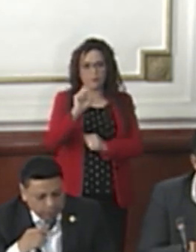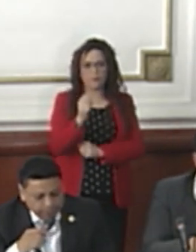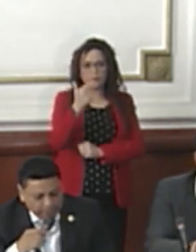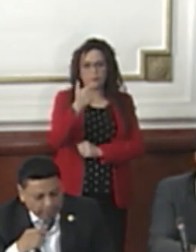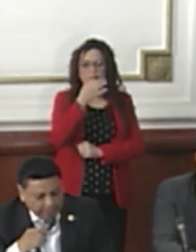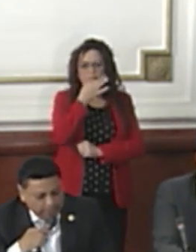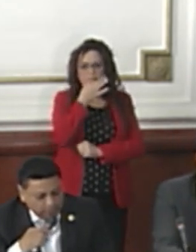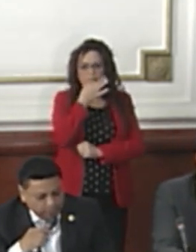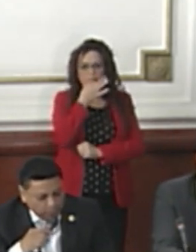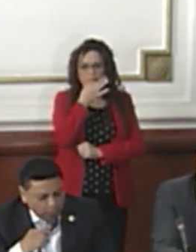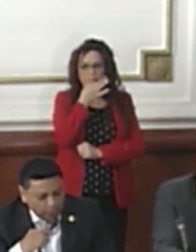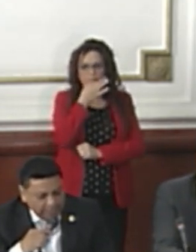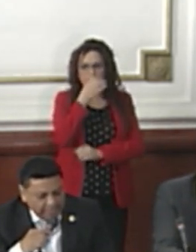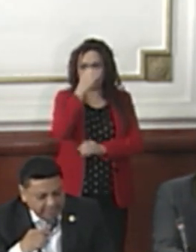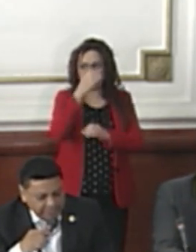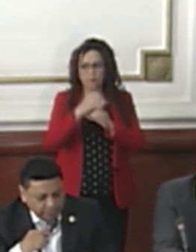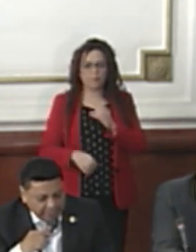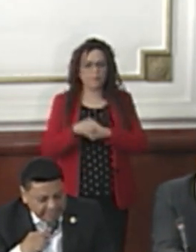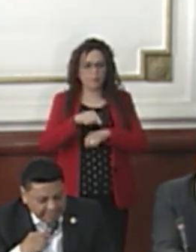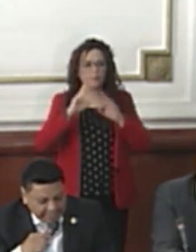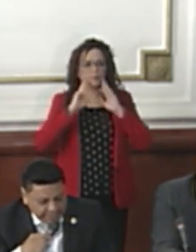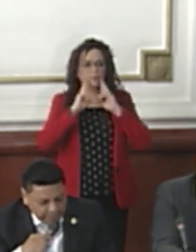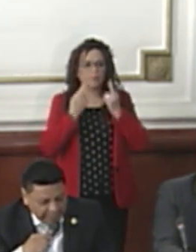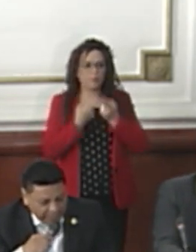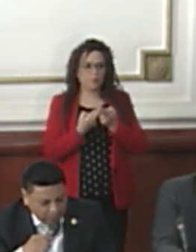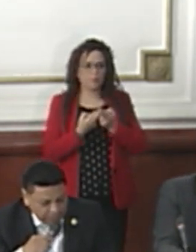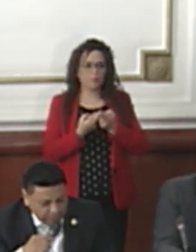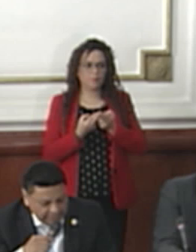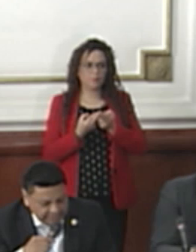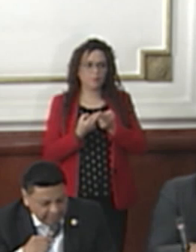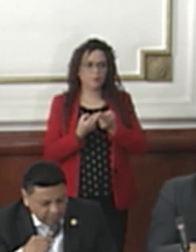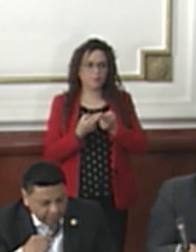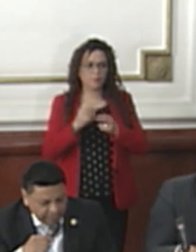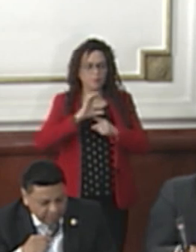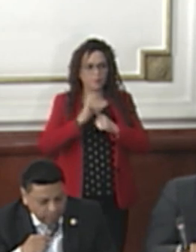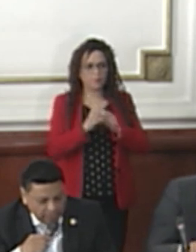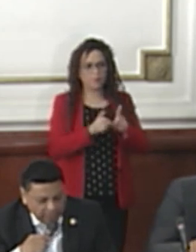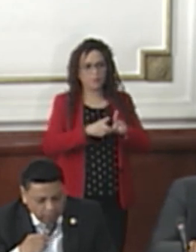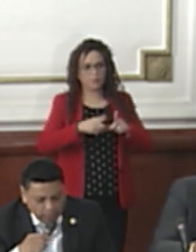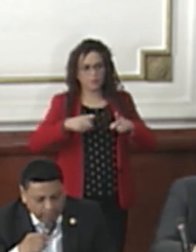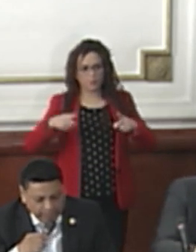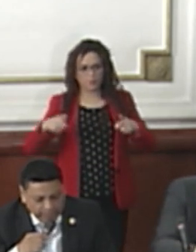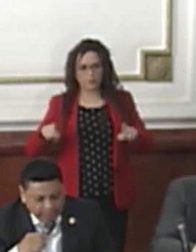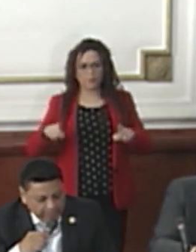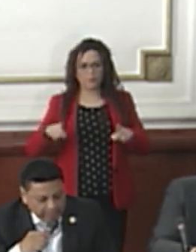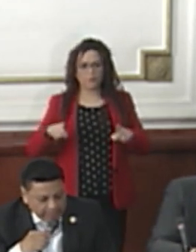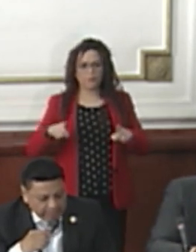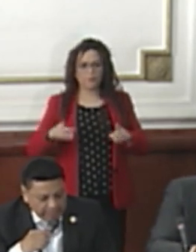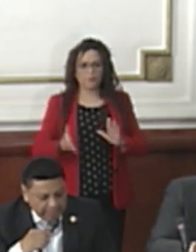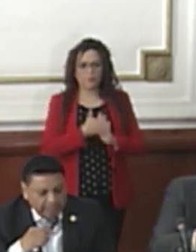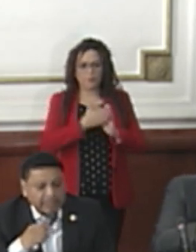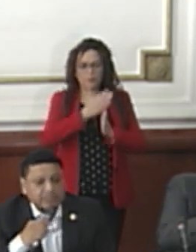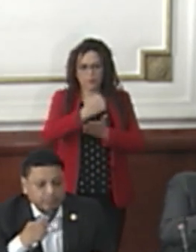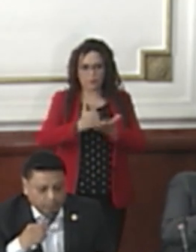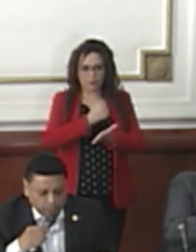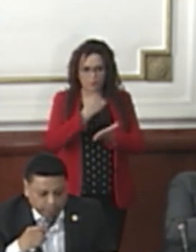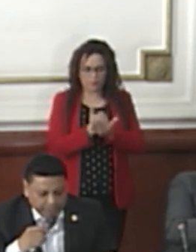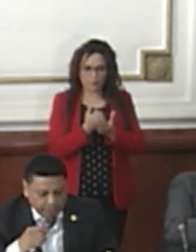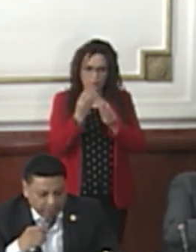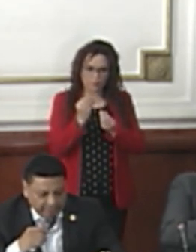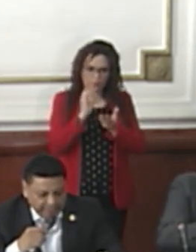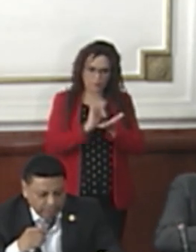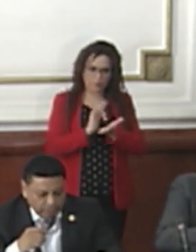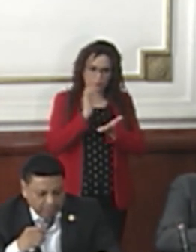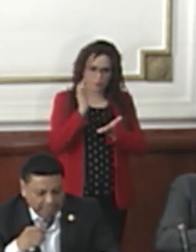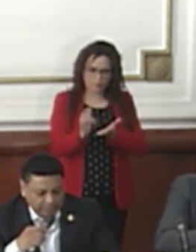minutos, damos por concluida la sesión de instalación de la Comisión de Desarrollo e Infraestructura Urbana y agradezco por supuesto